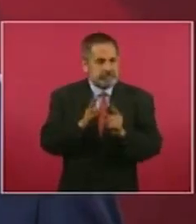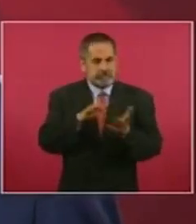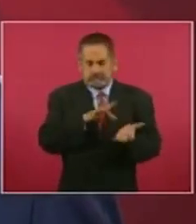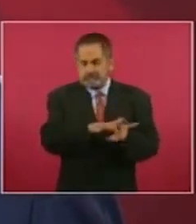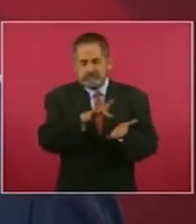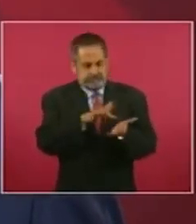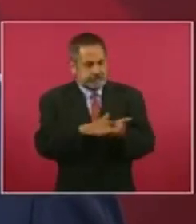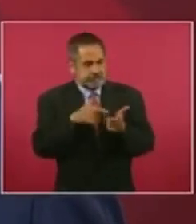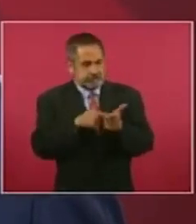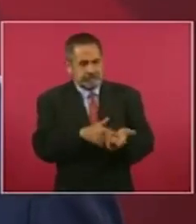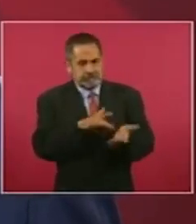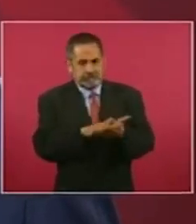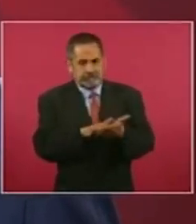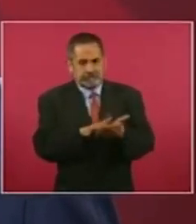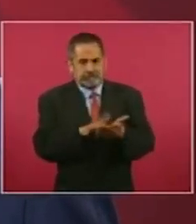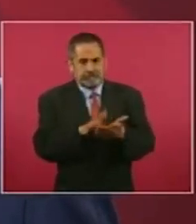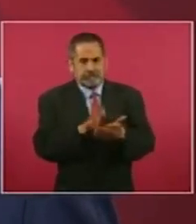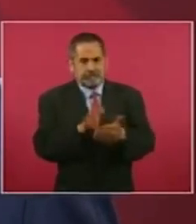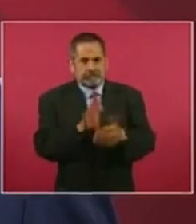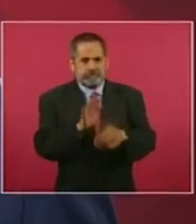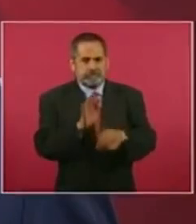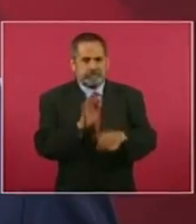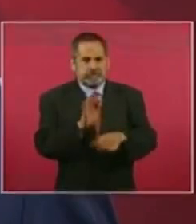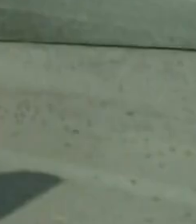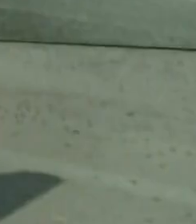seguir apoyando y protegiendo.